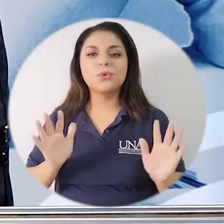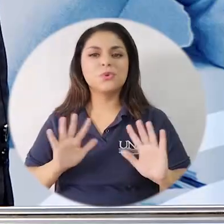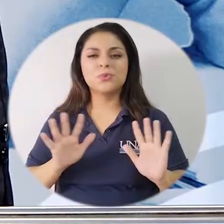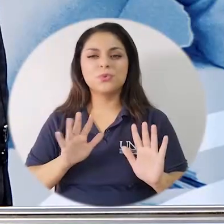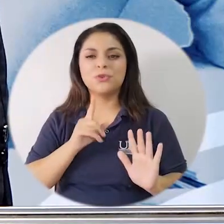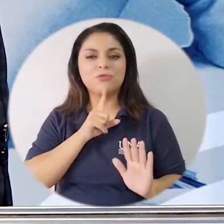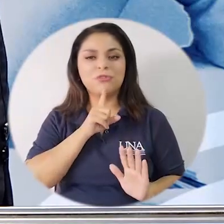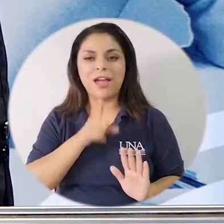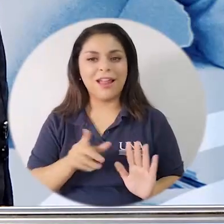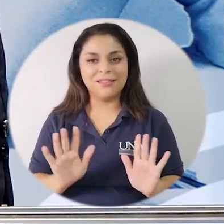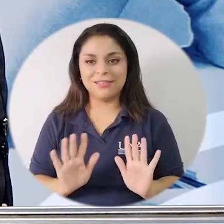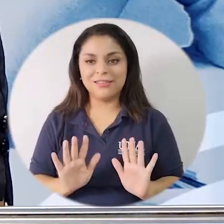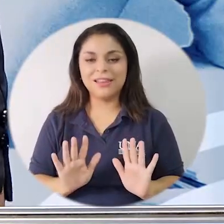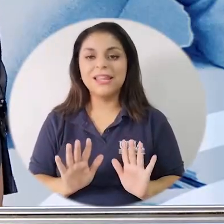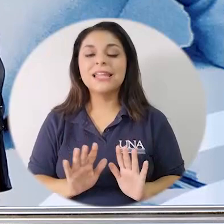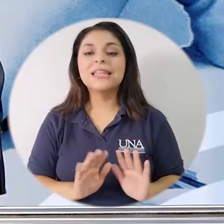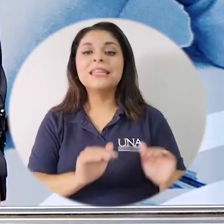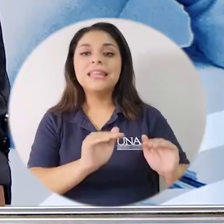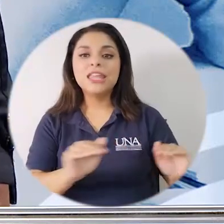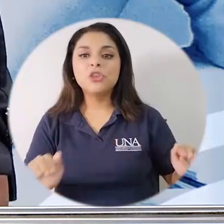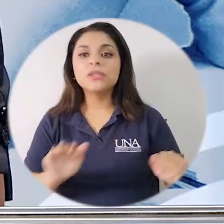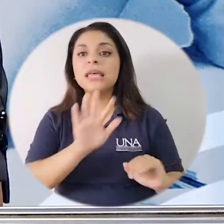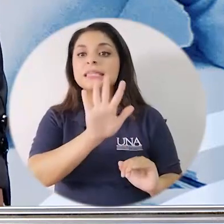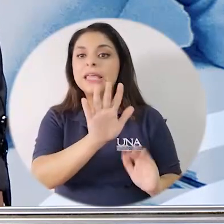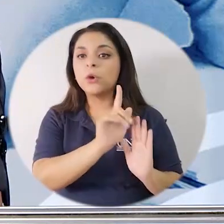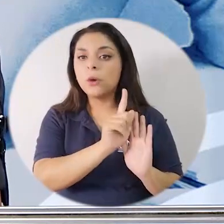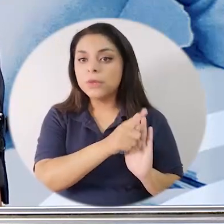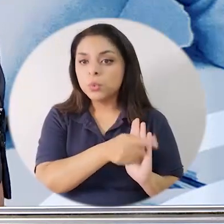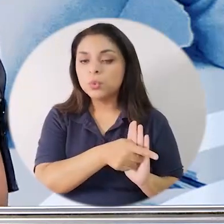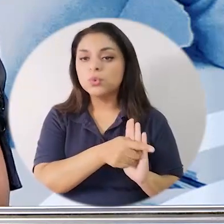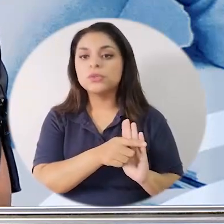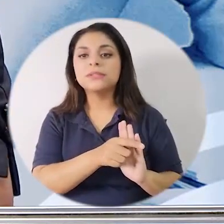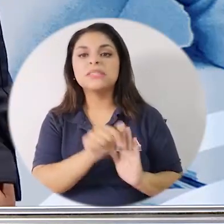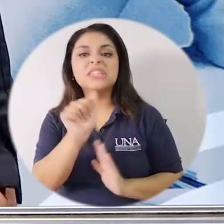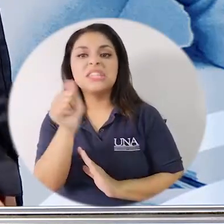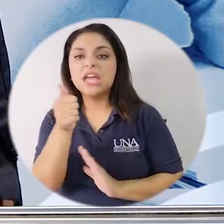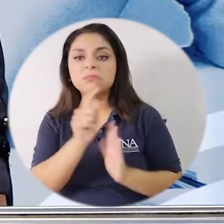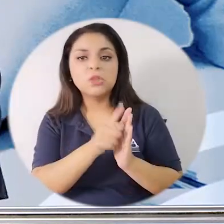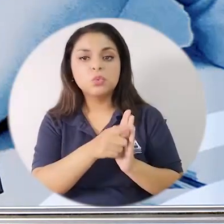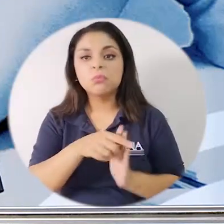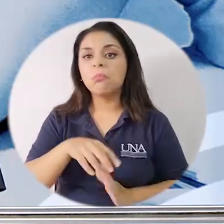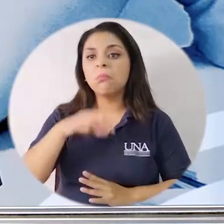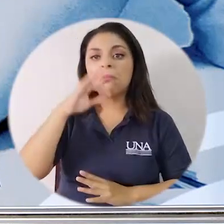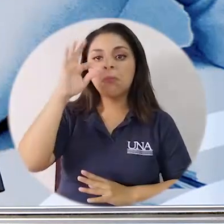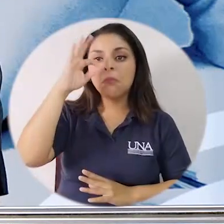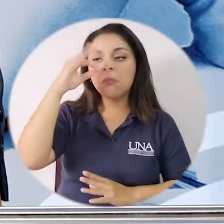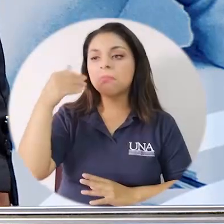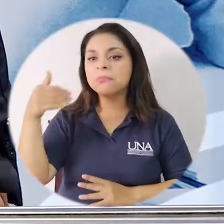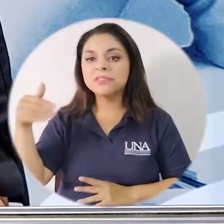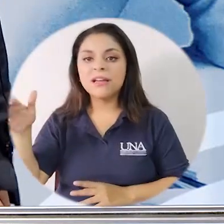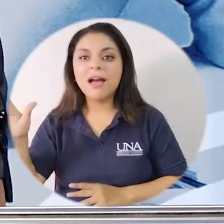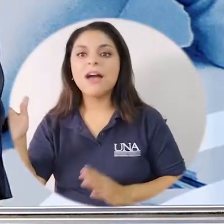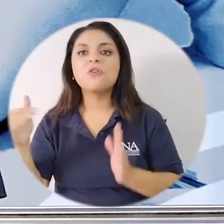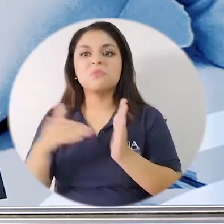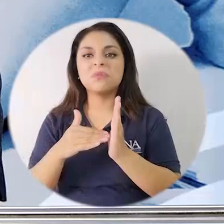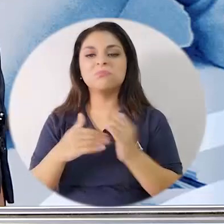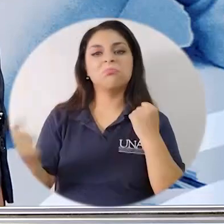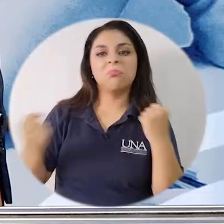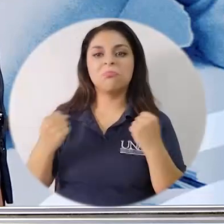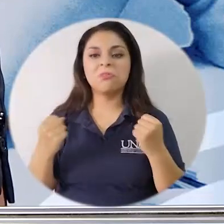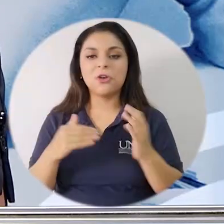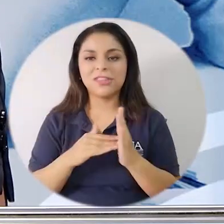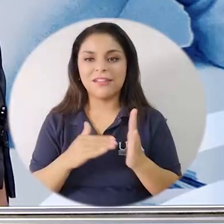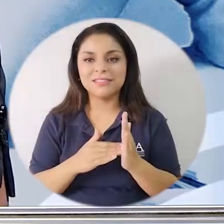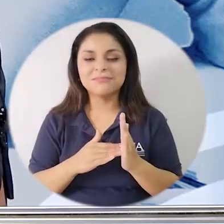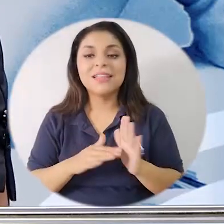eso no es algo realista. Los niños hacen 5 minutos, 10 minutos, se despistan y después vuelven a hacer. Esa es la naturaleza